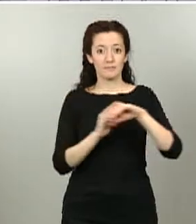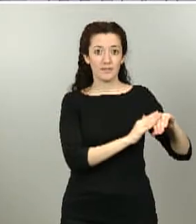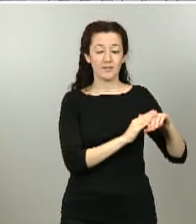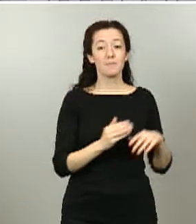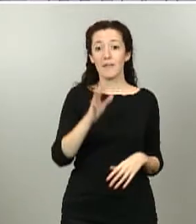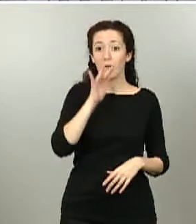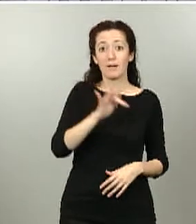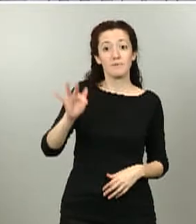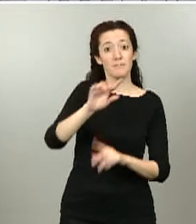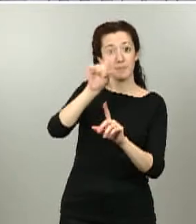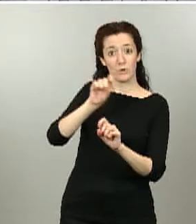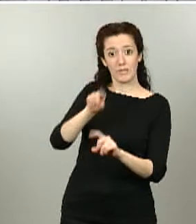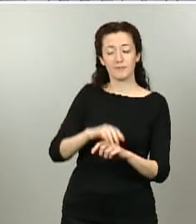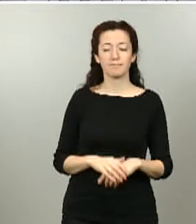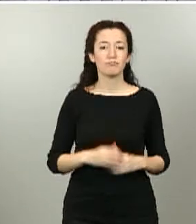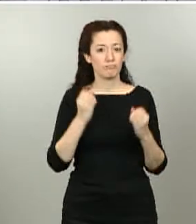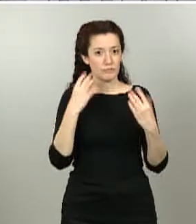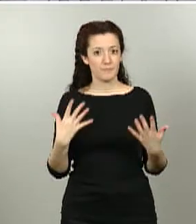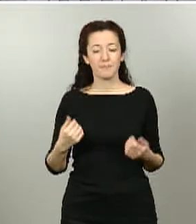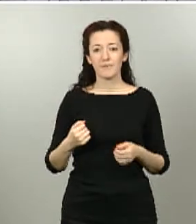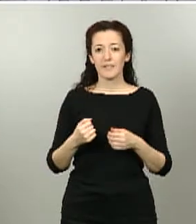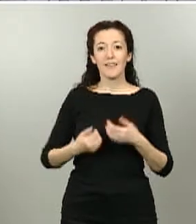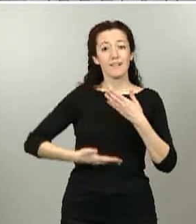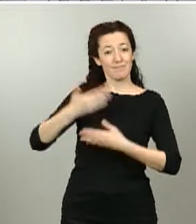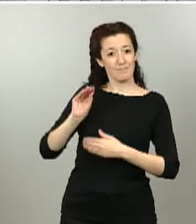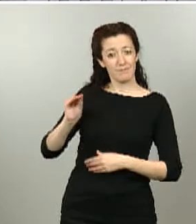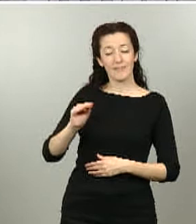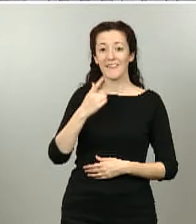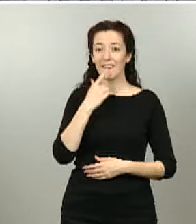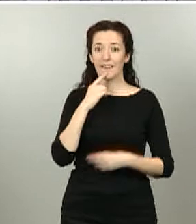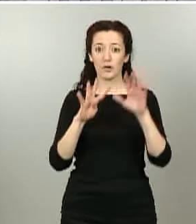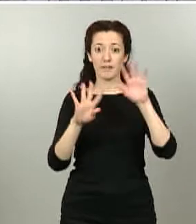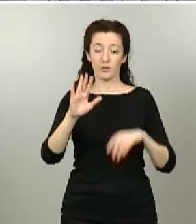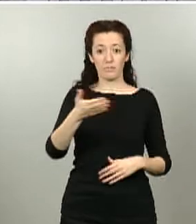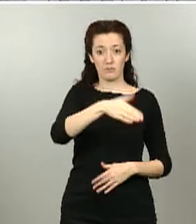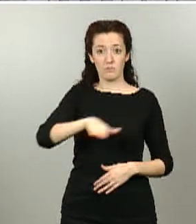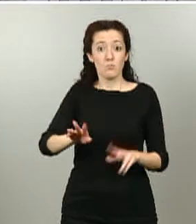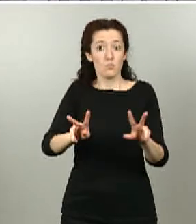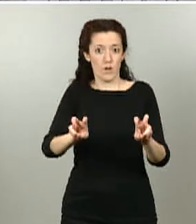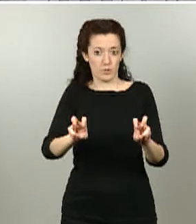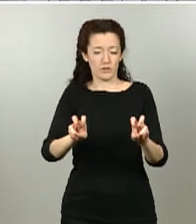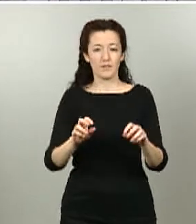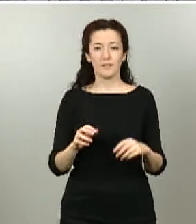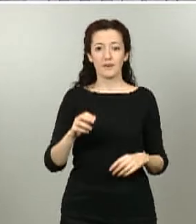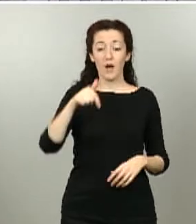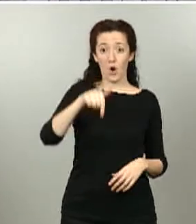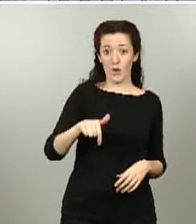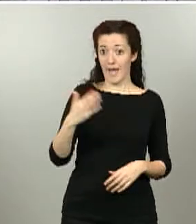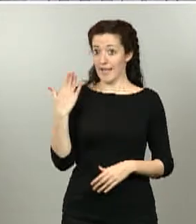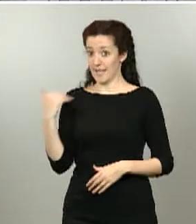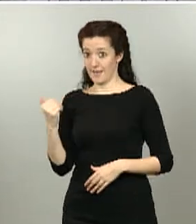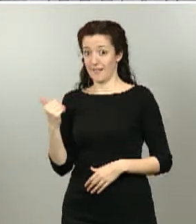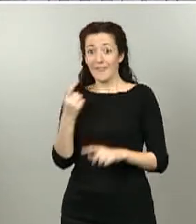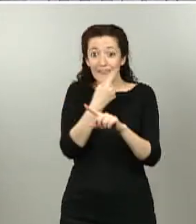Muy bien. El diario Ara le pregunta, se dice que hay 95 nuevos fallecidos, pero la diferencia entre la cifra acumulada de hoy y la de ayer da 110. ¿Hay algún error